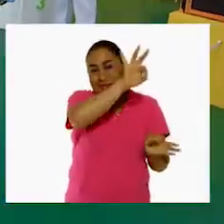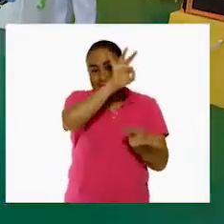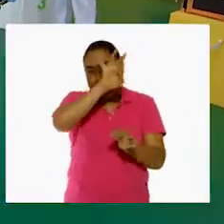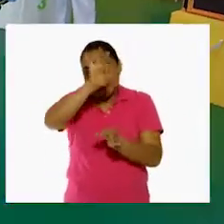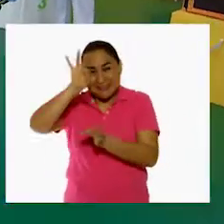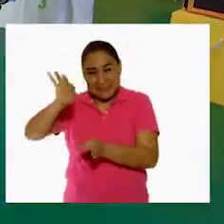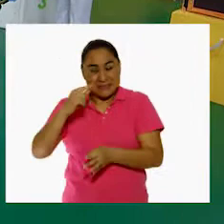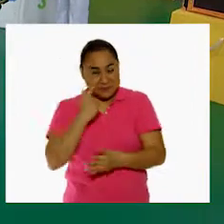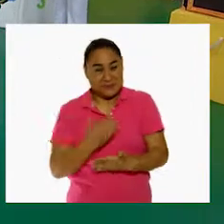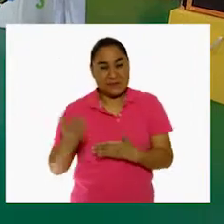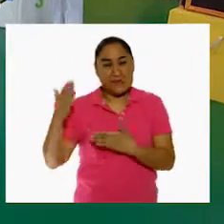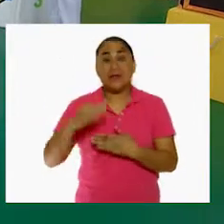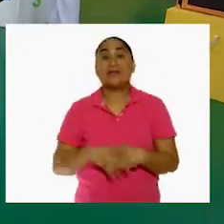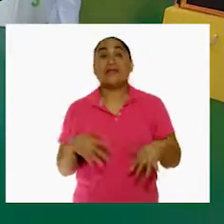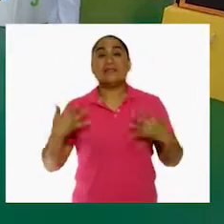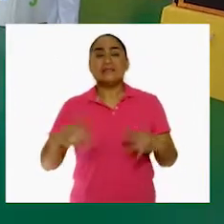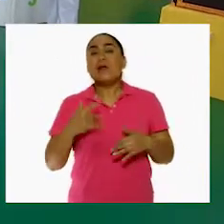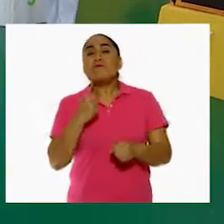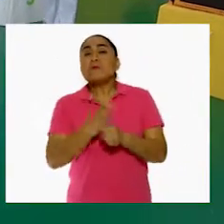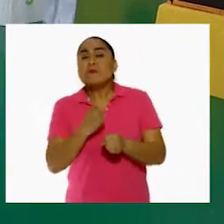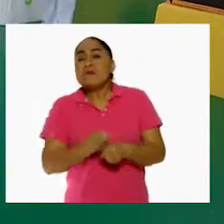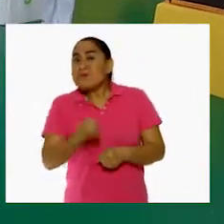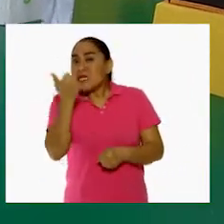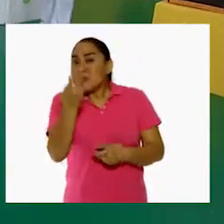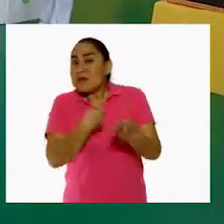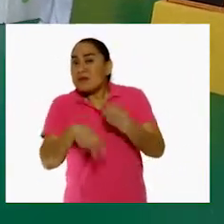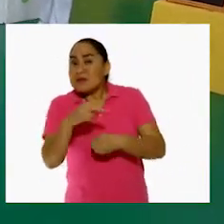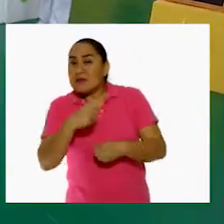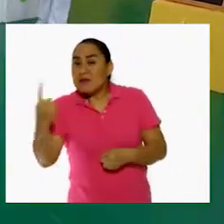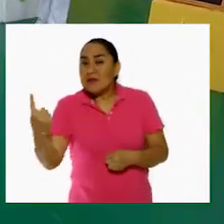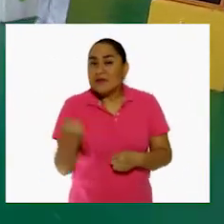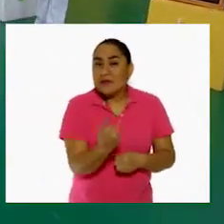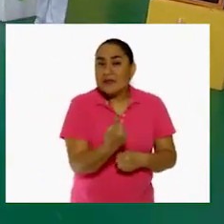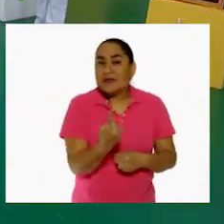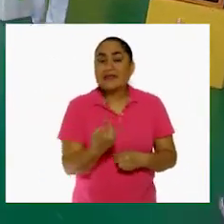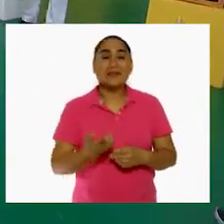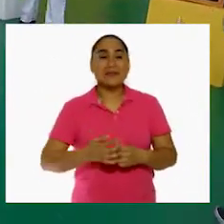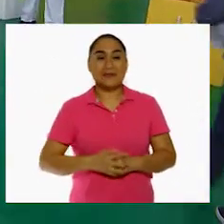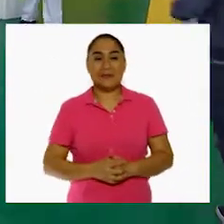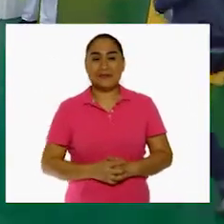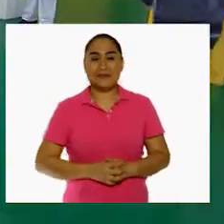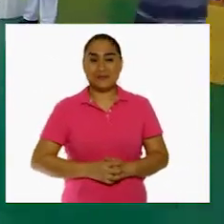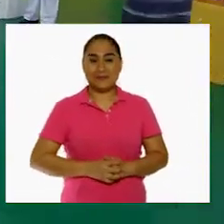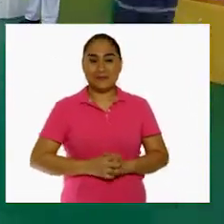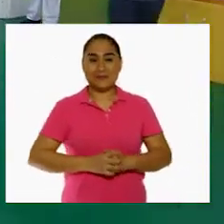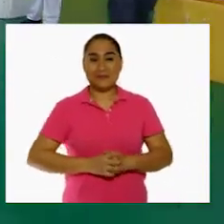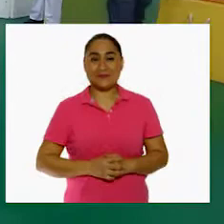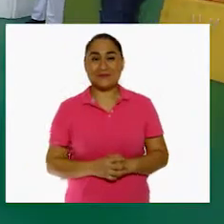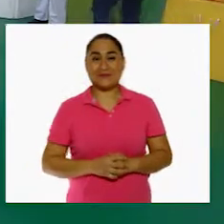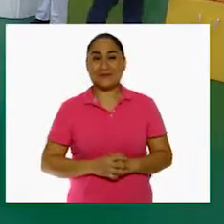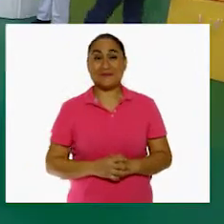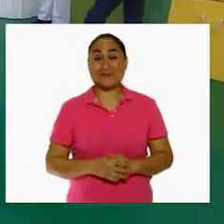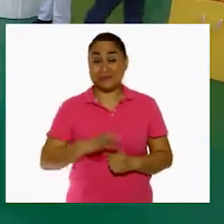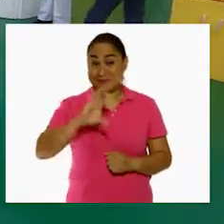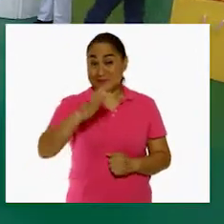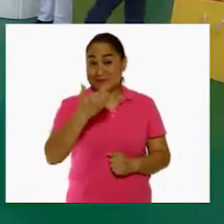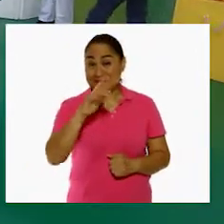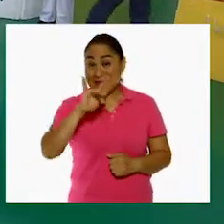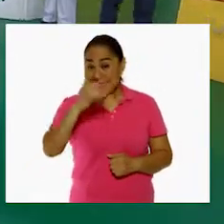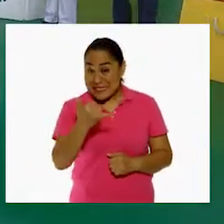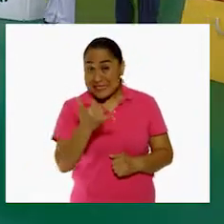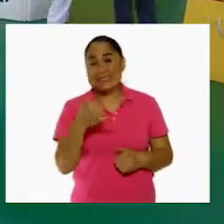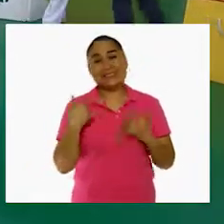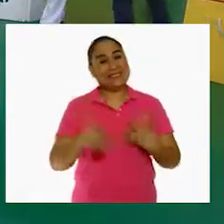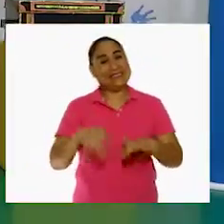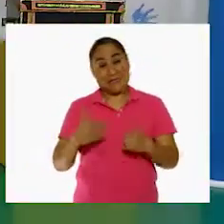pizarrón. Ay, ¿qué les qué parece? Bonito. A ver, ¿quién quiero va a pasar ver primero, muchachos? ¿Quién perfecto de ustedes? Alina. Ay, no, viene primero. Charlie. Muy bien.